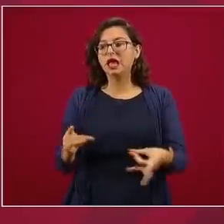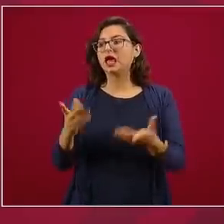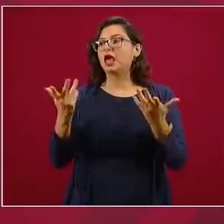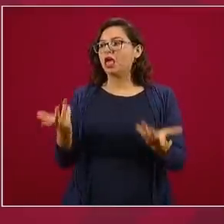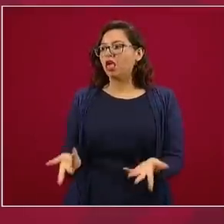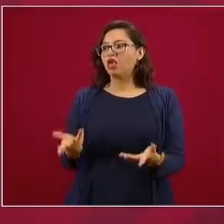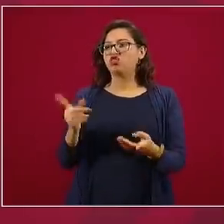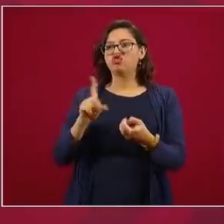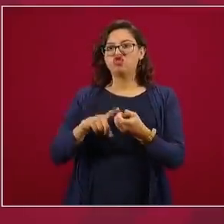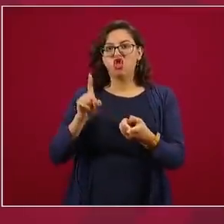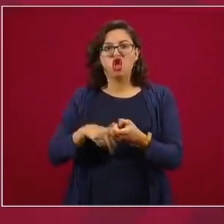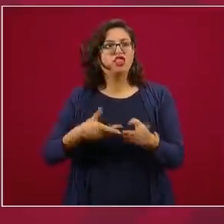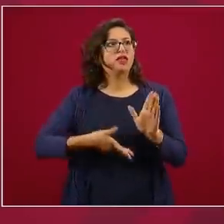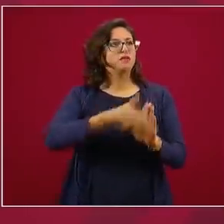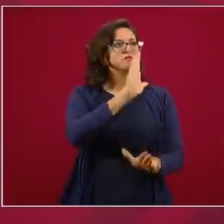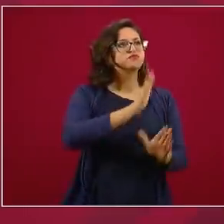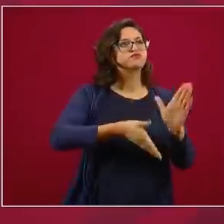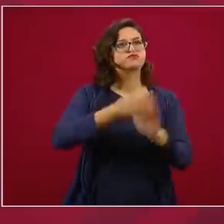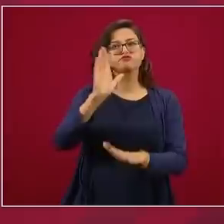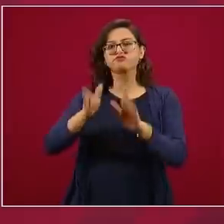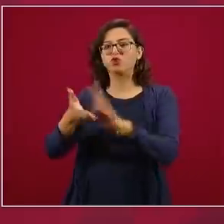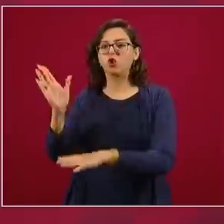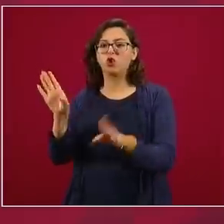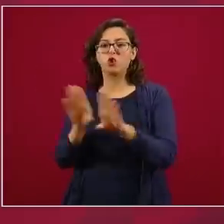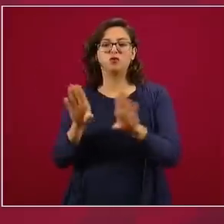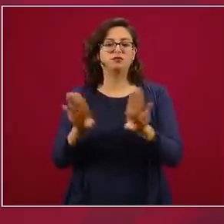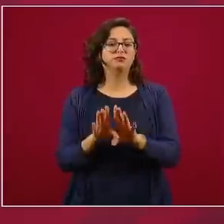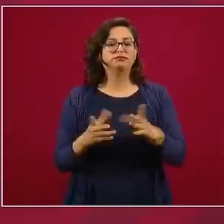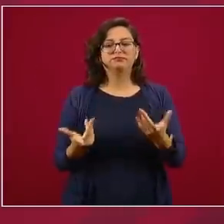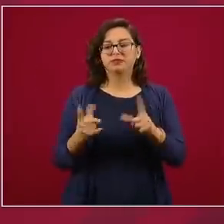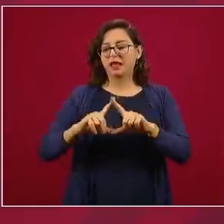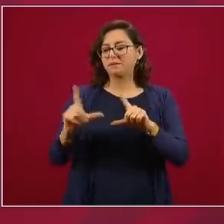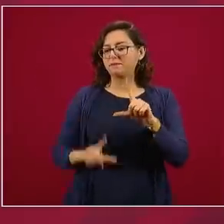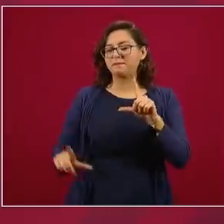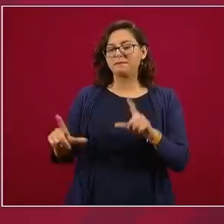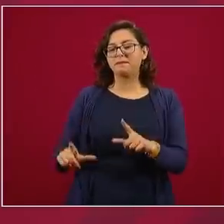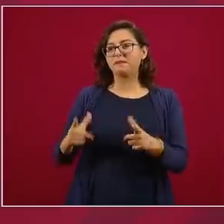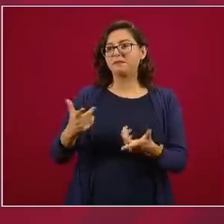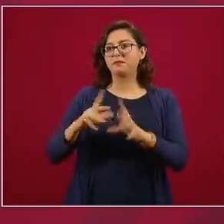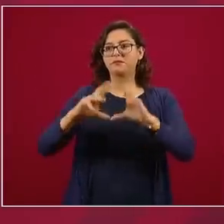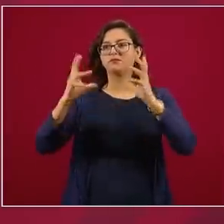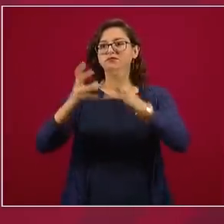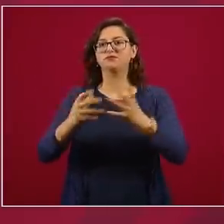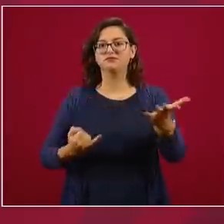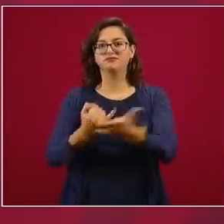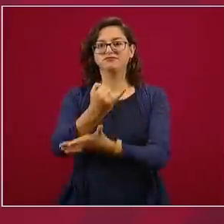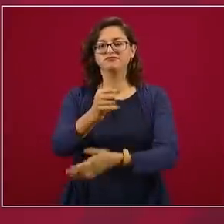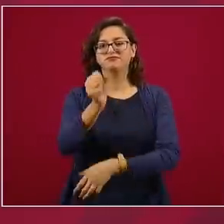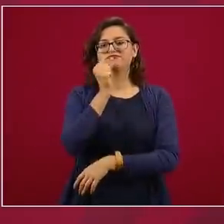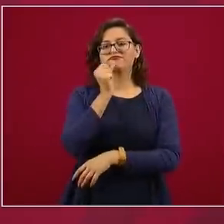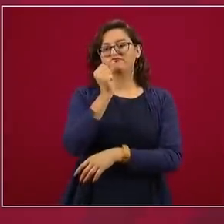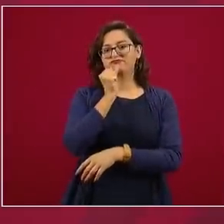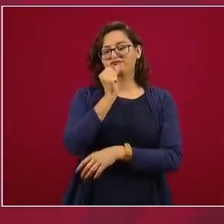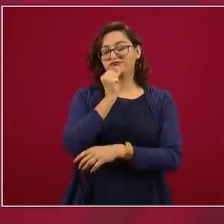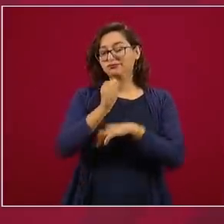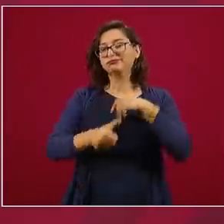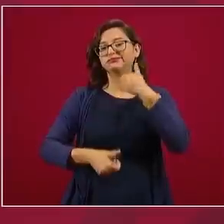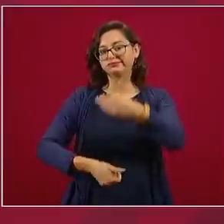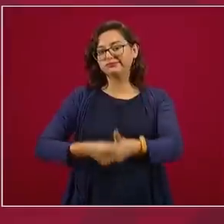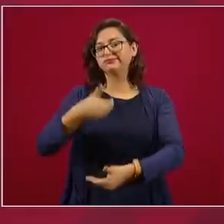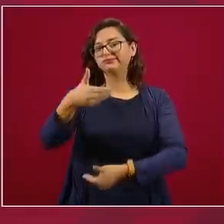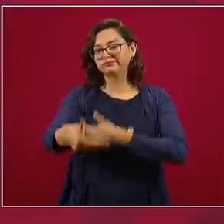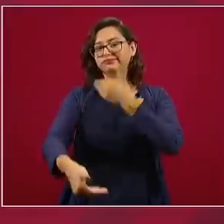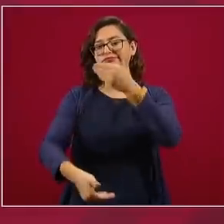a quién se pone, ni en México ni en el mundo se pueden determinar en este momento, y los iremos dando a